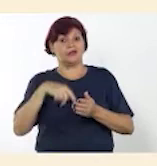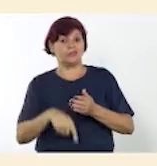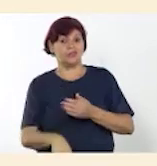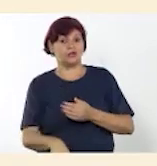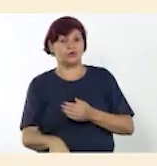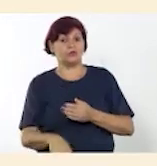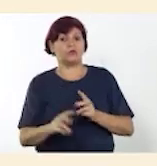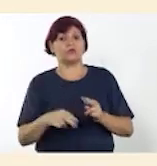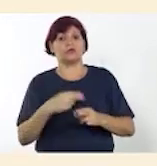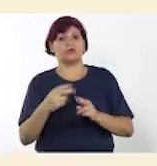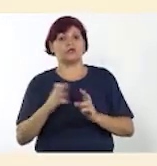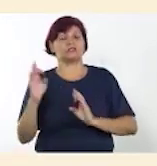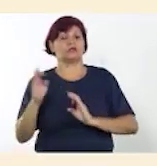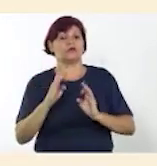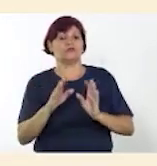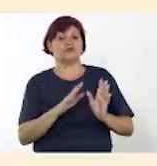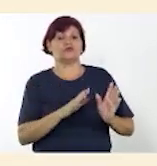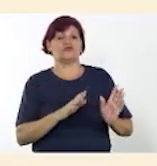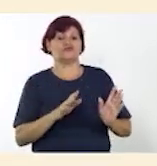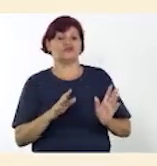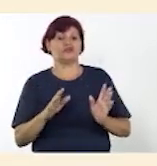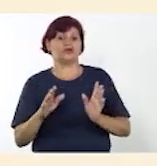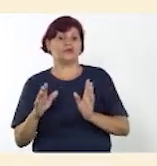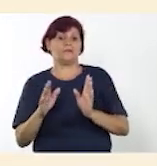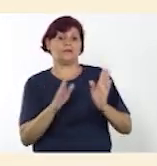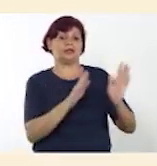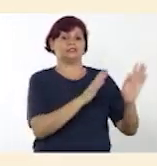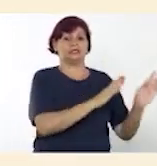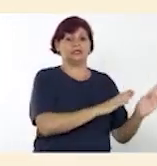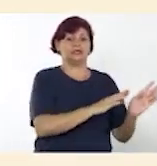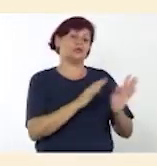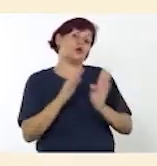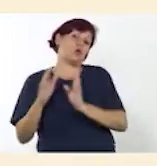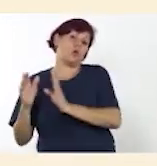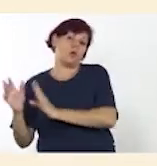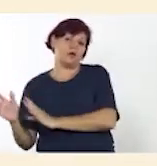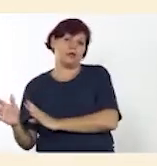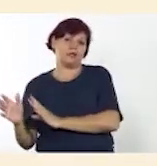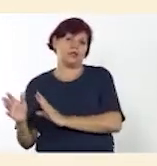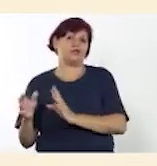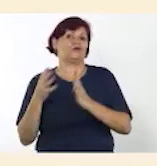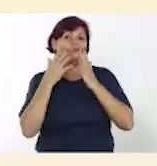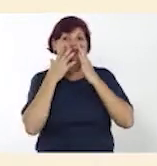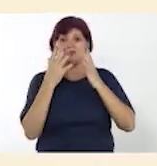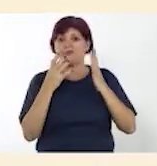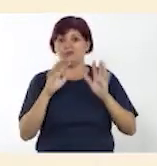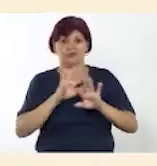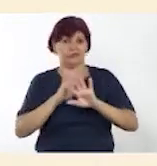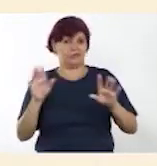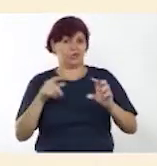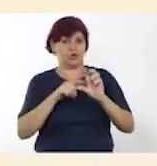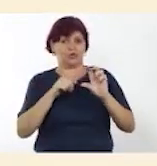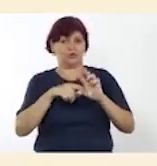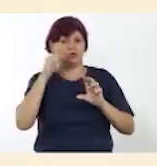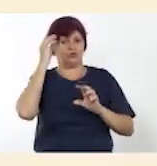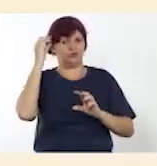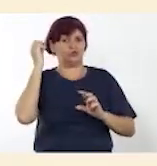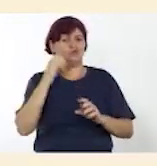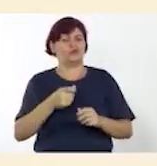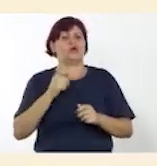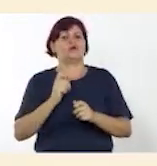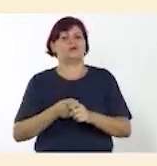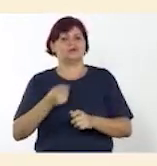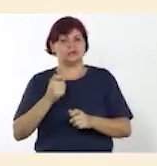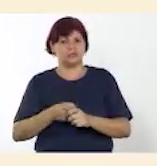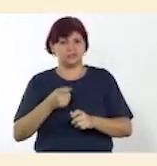acuerdo?, en el denominador, que hace que la función se desplace a la izquierda o a la derecha, que son elementos